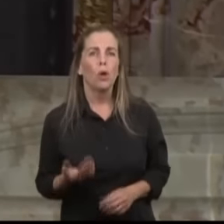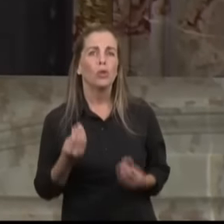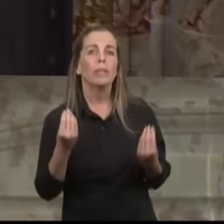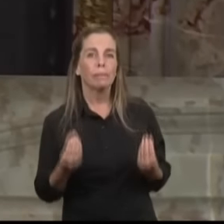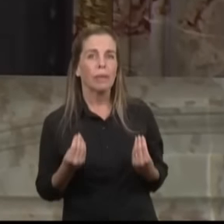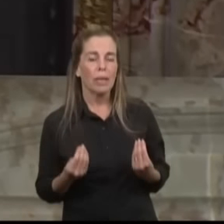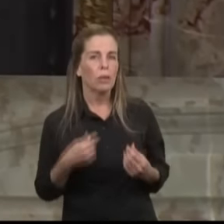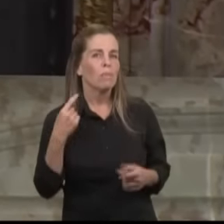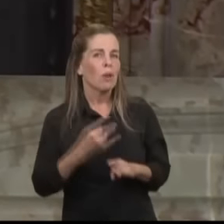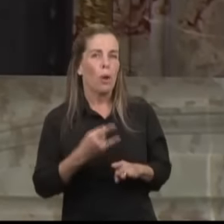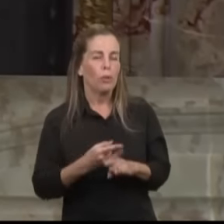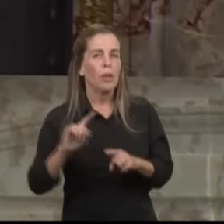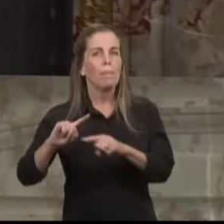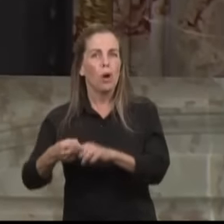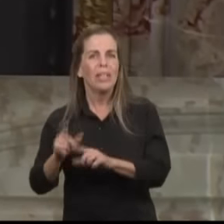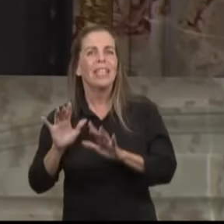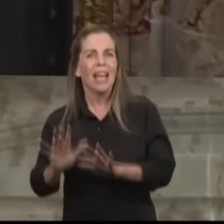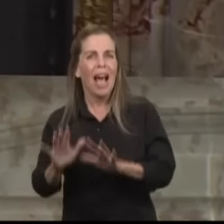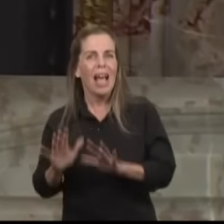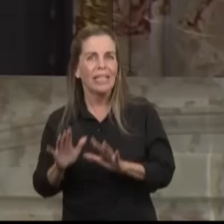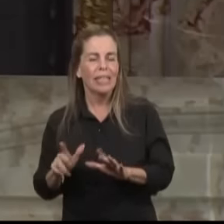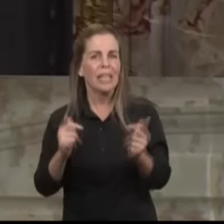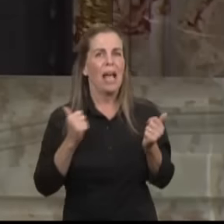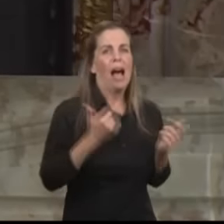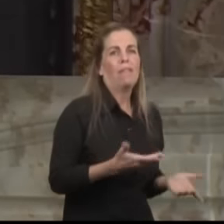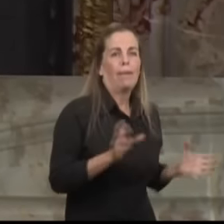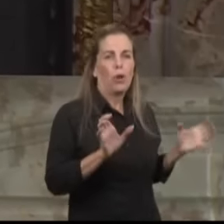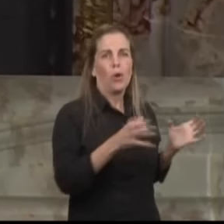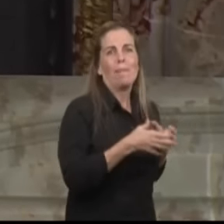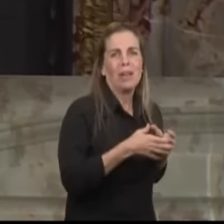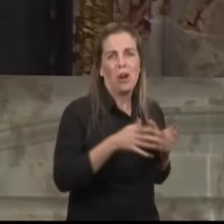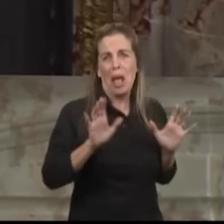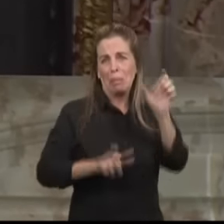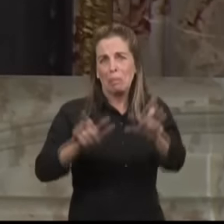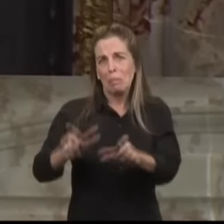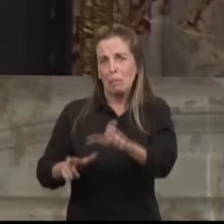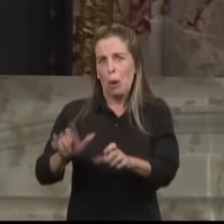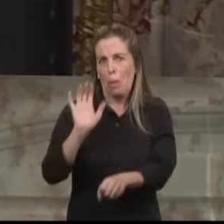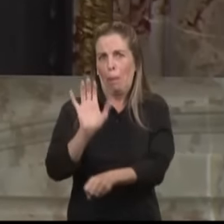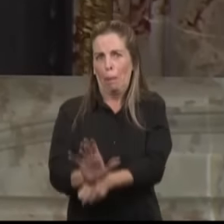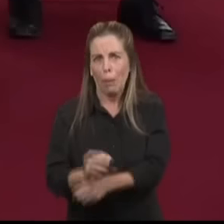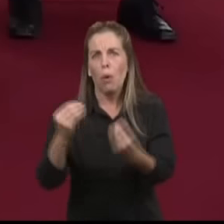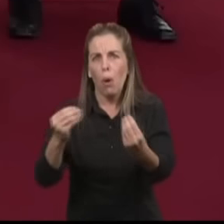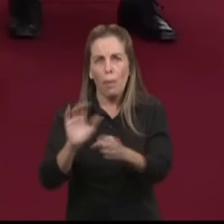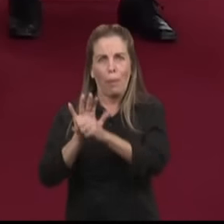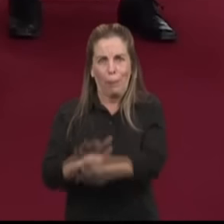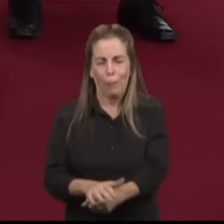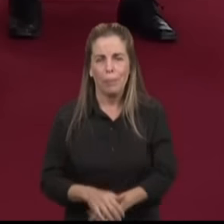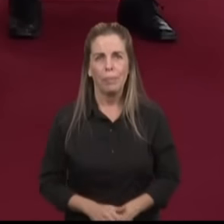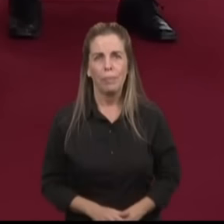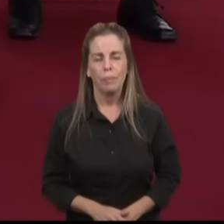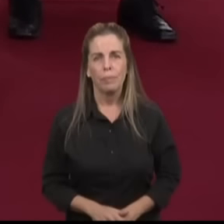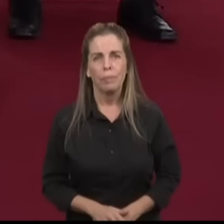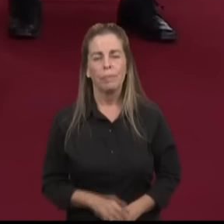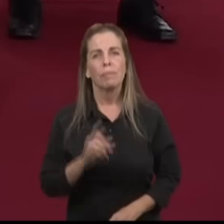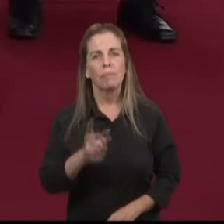como siempre ocurre con la política, se queda con la mejor parte. Esto se conoce como el efecto Hume-Cantillon. Al